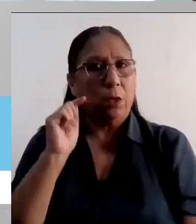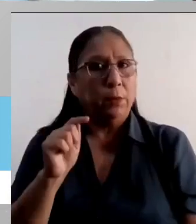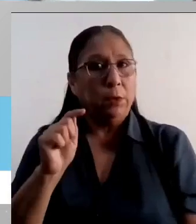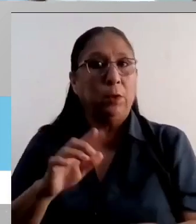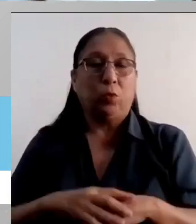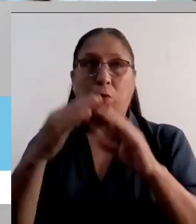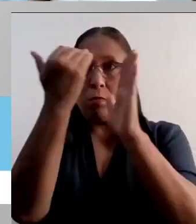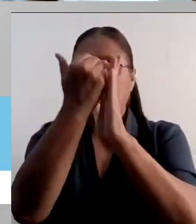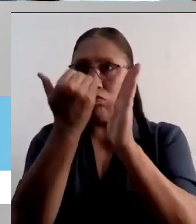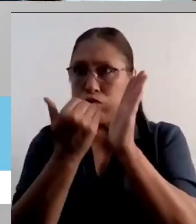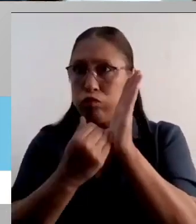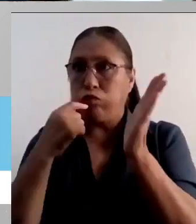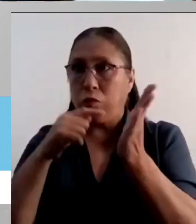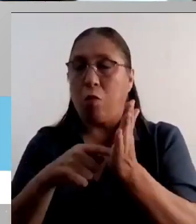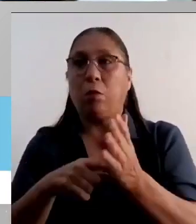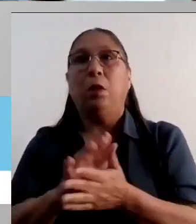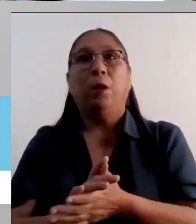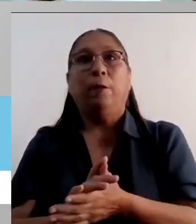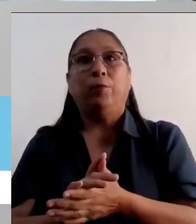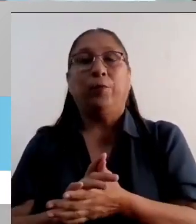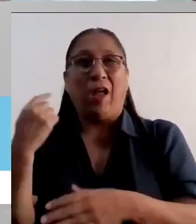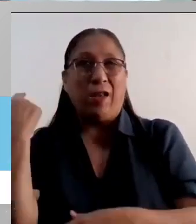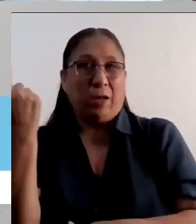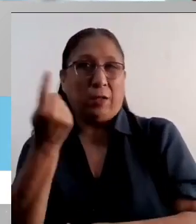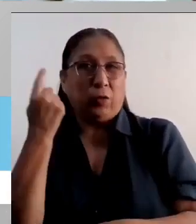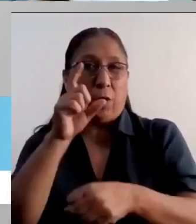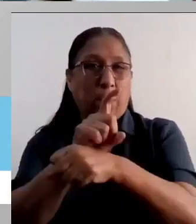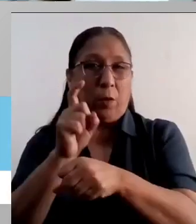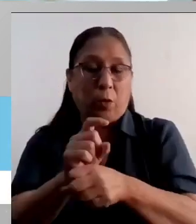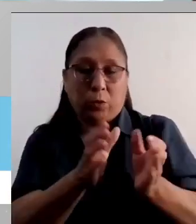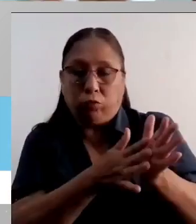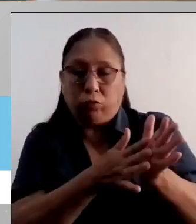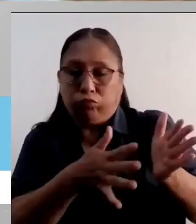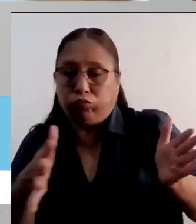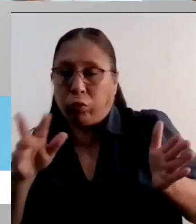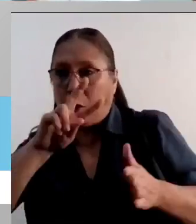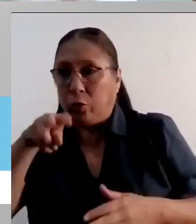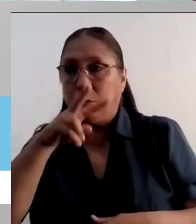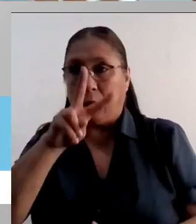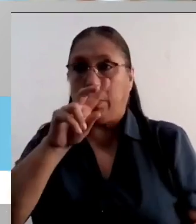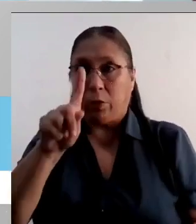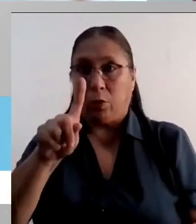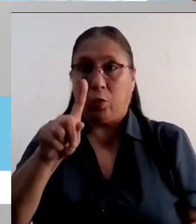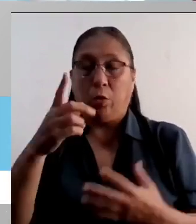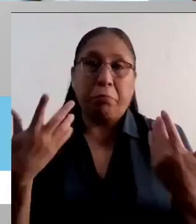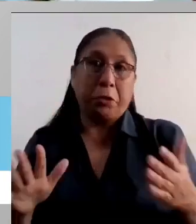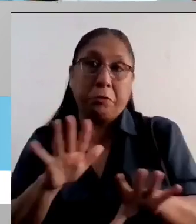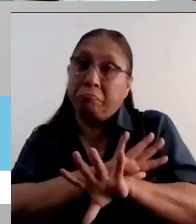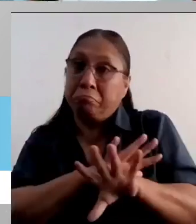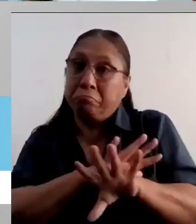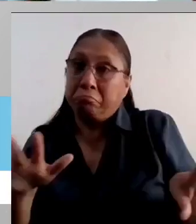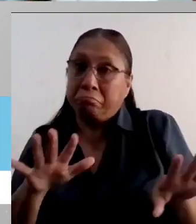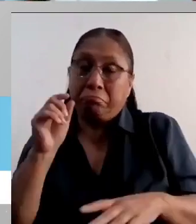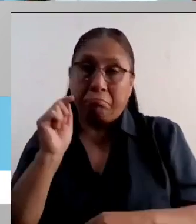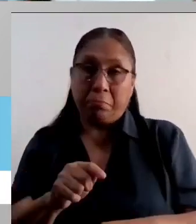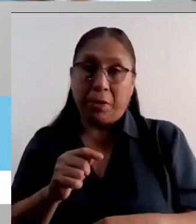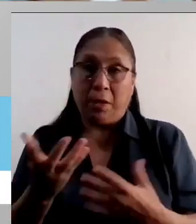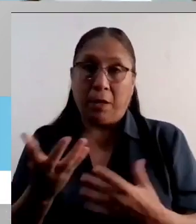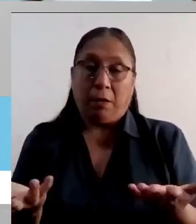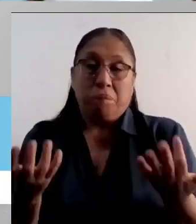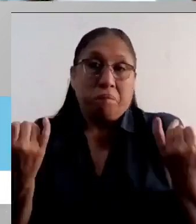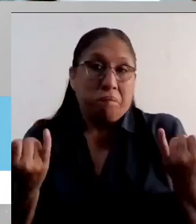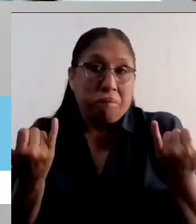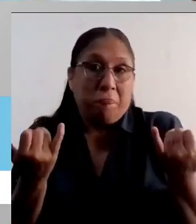Plan Nacional de Educación Intercultural Bilingüe al 2021, pero esto ya quedó, digamos,